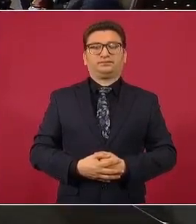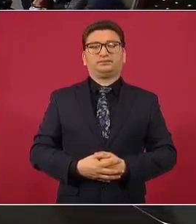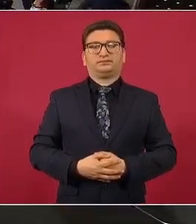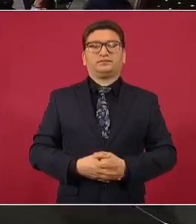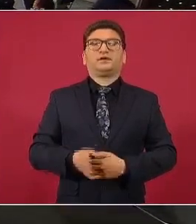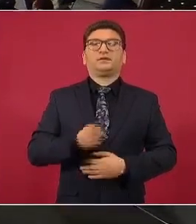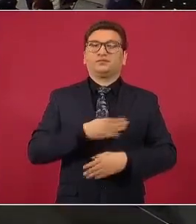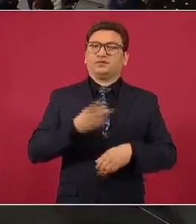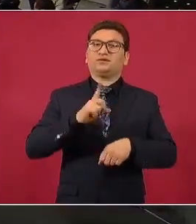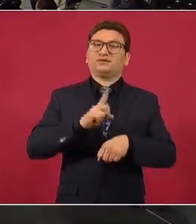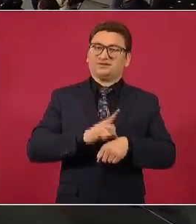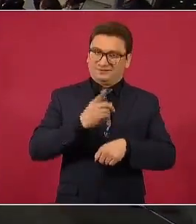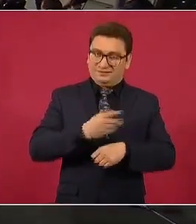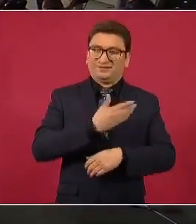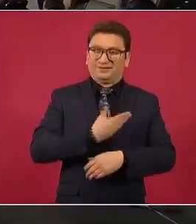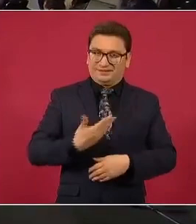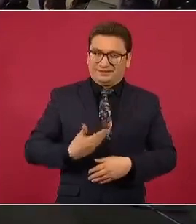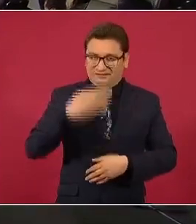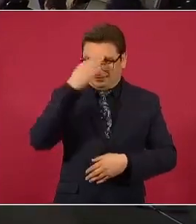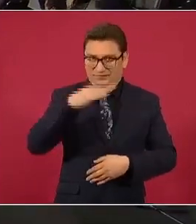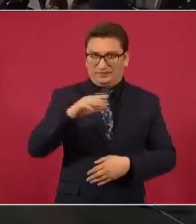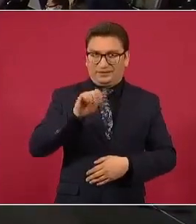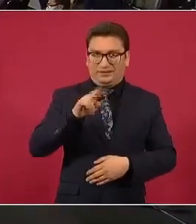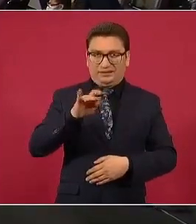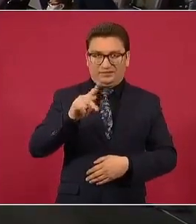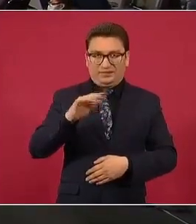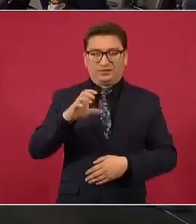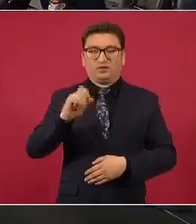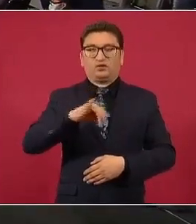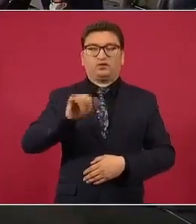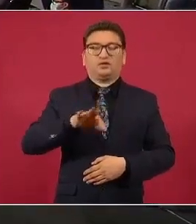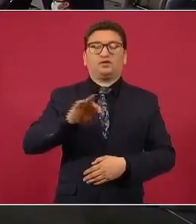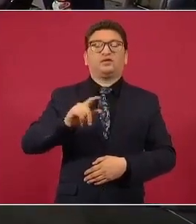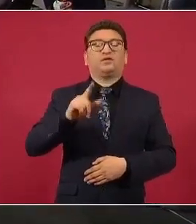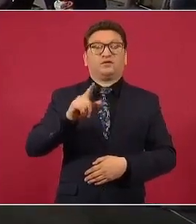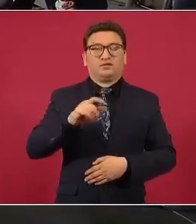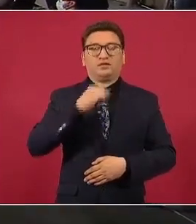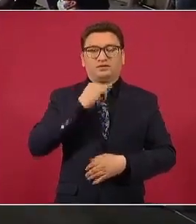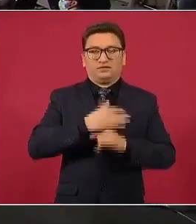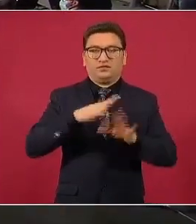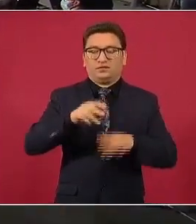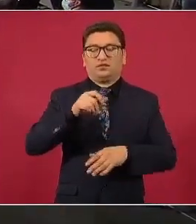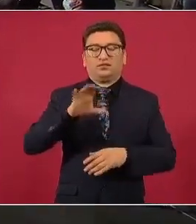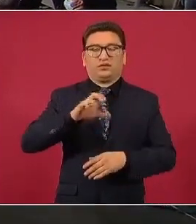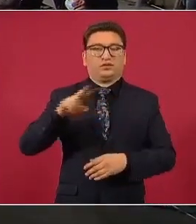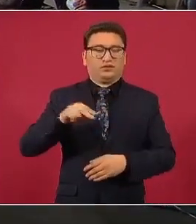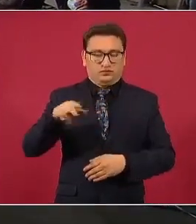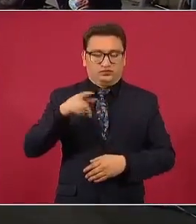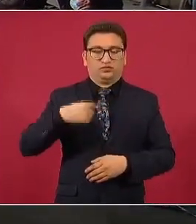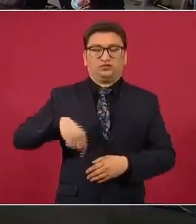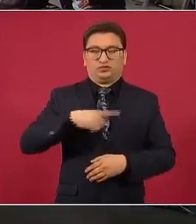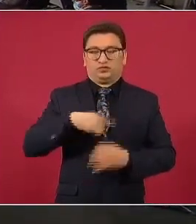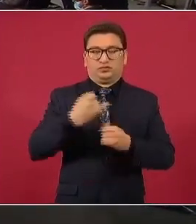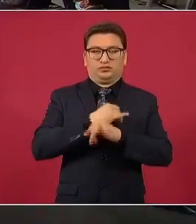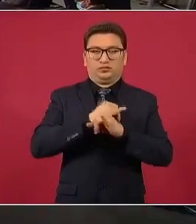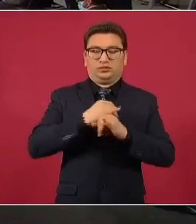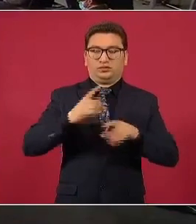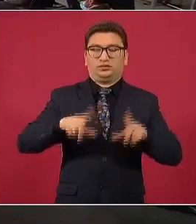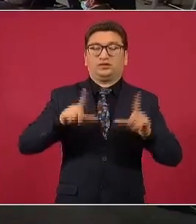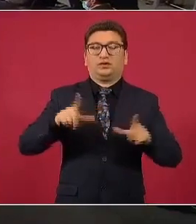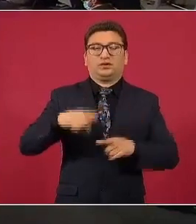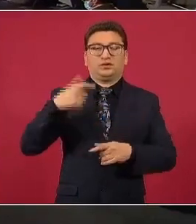Buenos días, señor presidente. Alberto Marroquín Espinosa, de JF Informa desde Cancún, frecuenciacat.com, y desde el portal en Querétaro